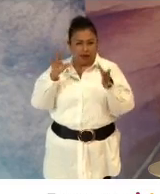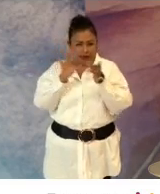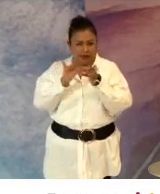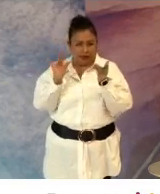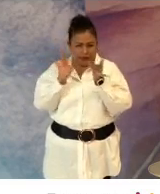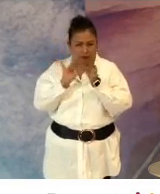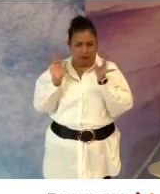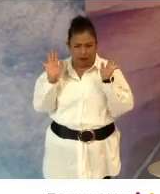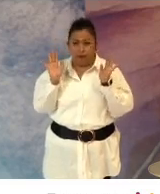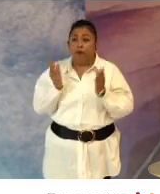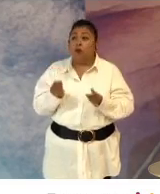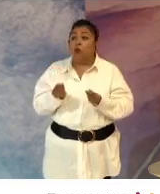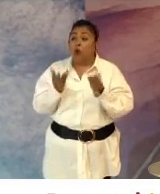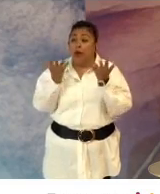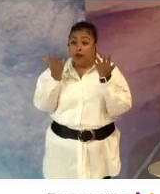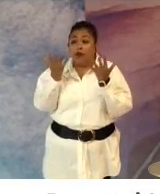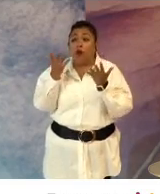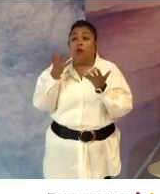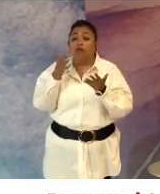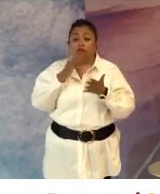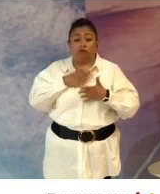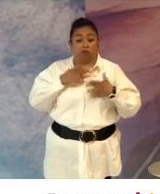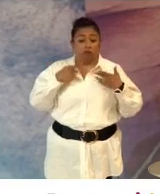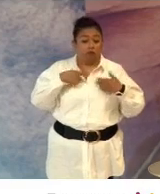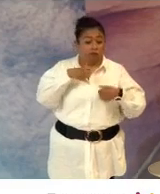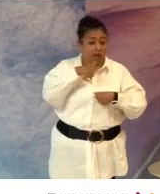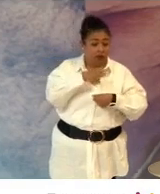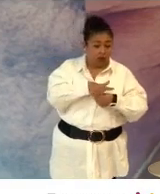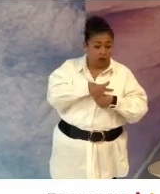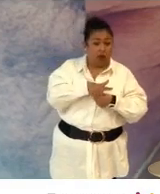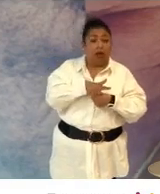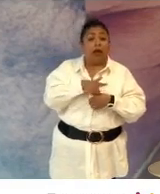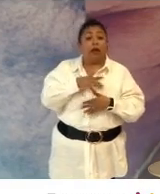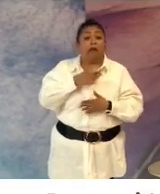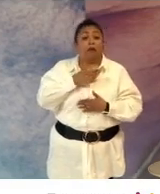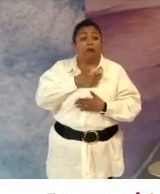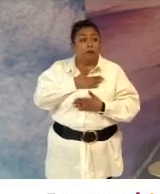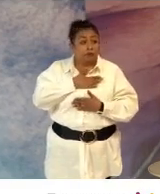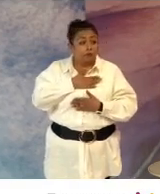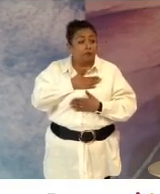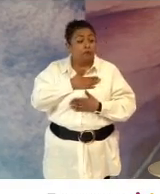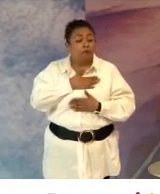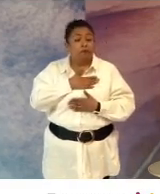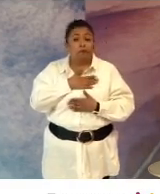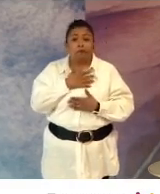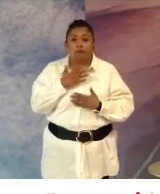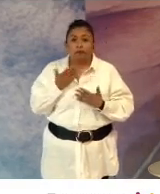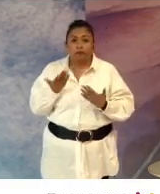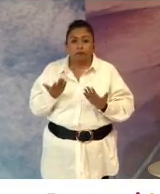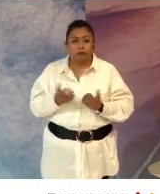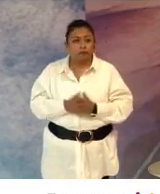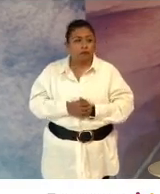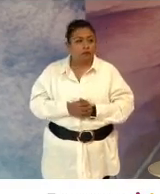¿Y cuánto de esto está del lado personal y del lado de